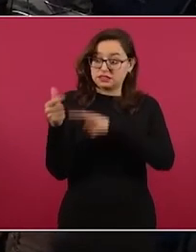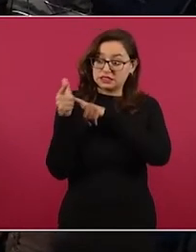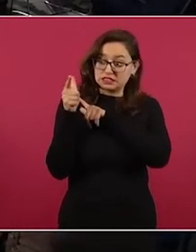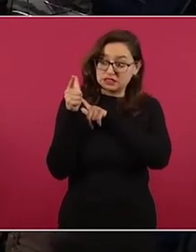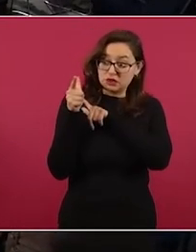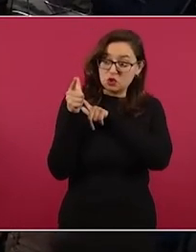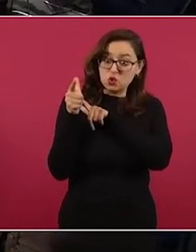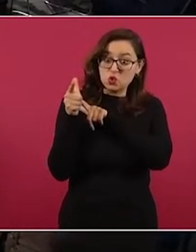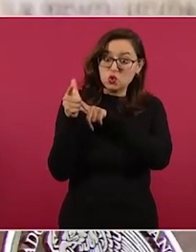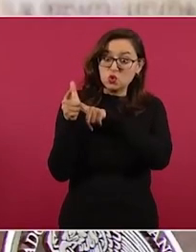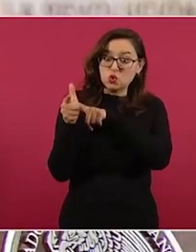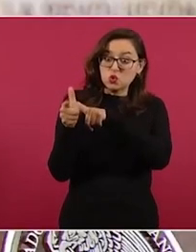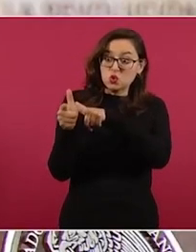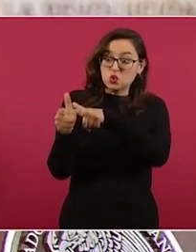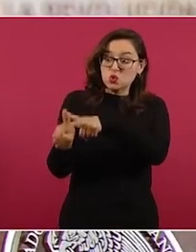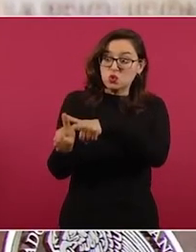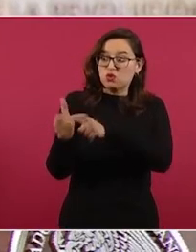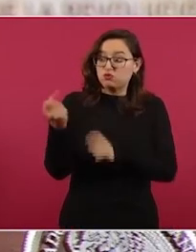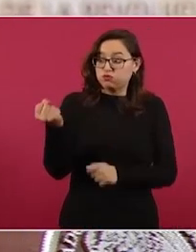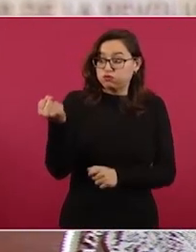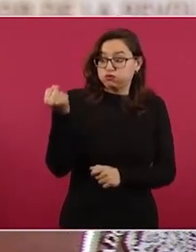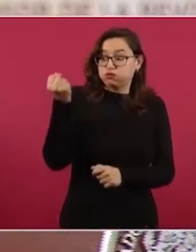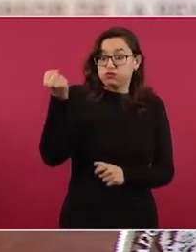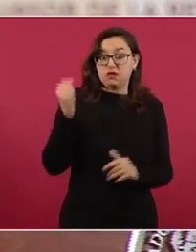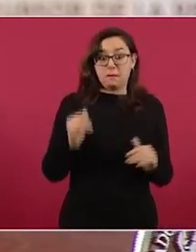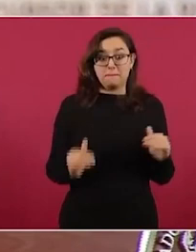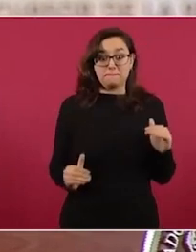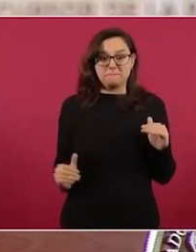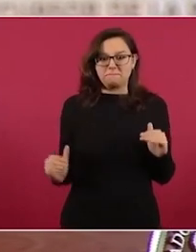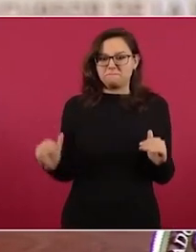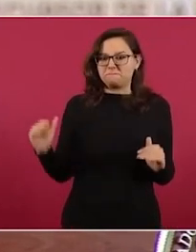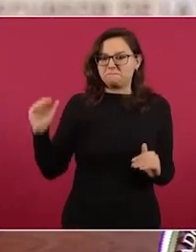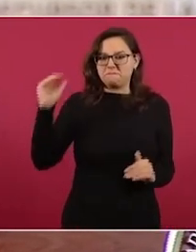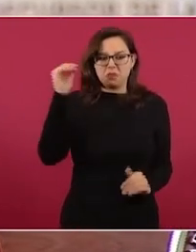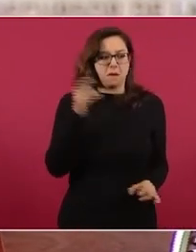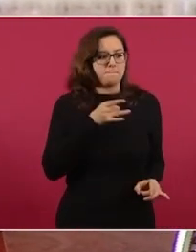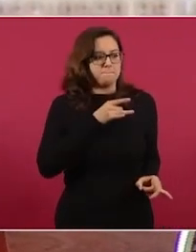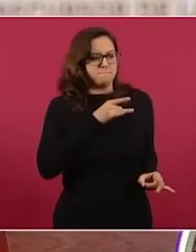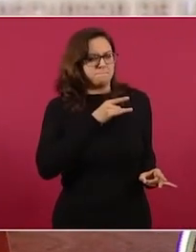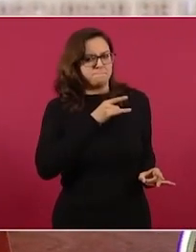China va a tener el dominio del 70%.